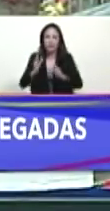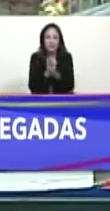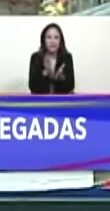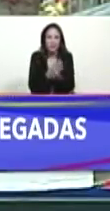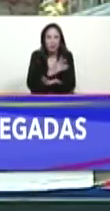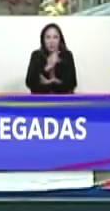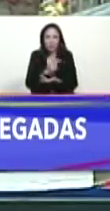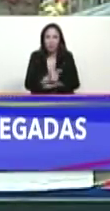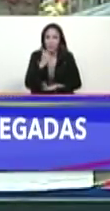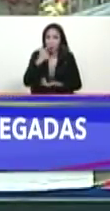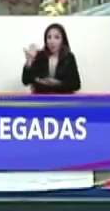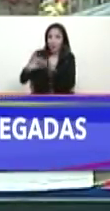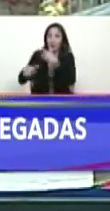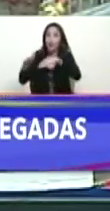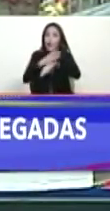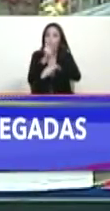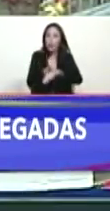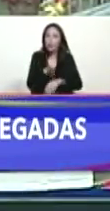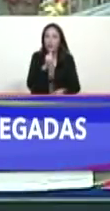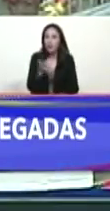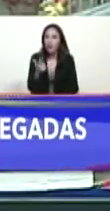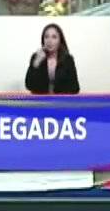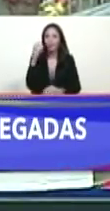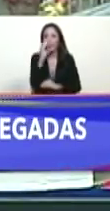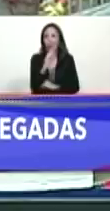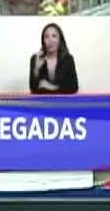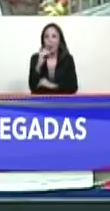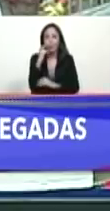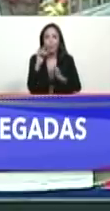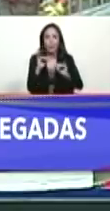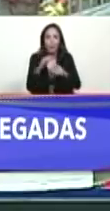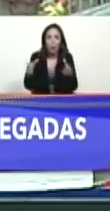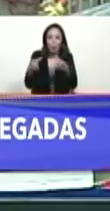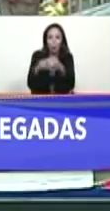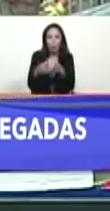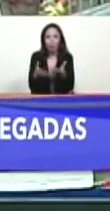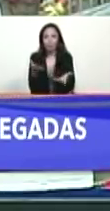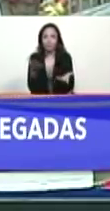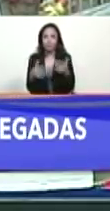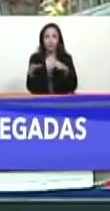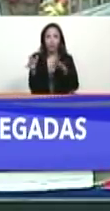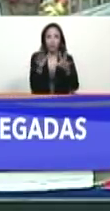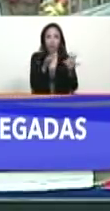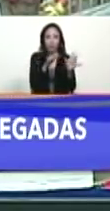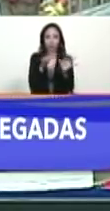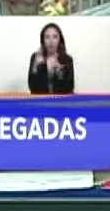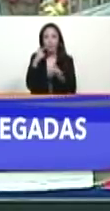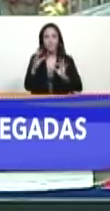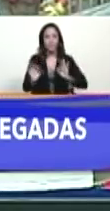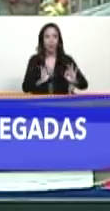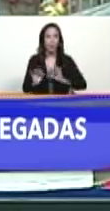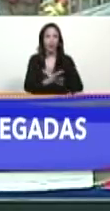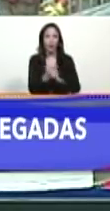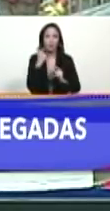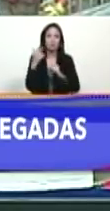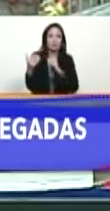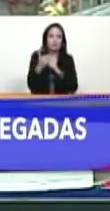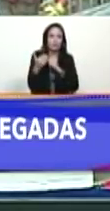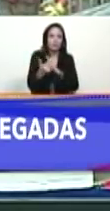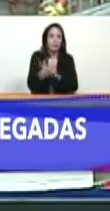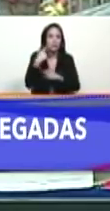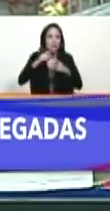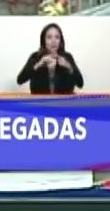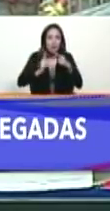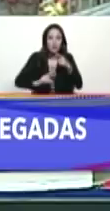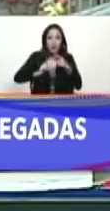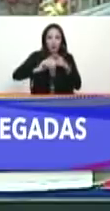Eso viene de Colombia. Grupos entrenados en Colombia para atacar el sistema eléctrico, pero